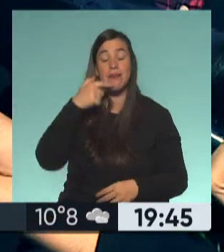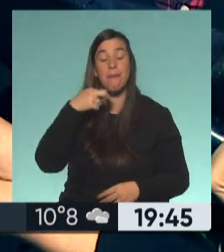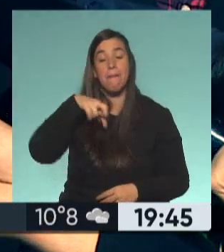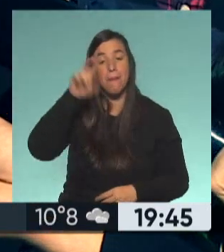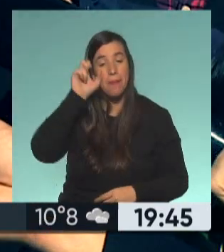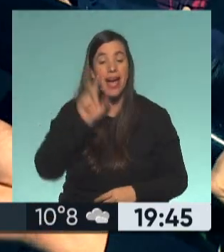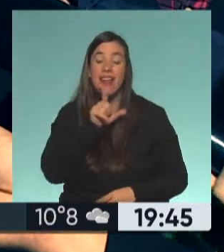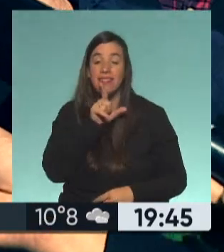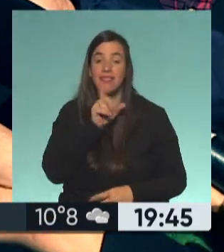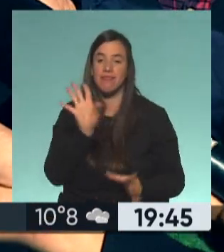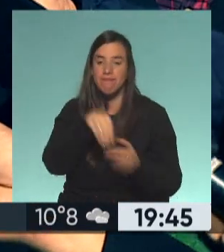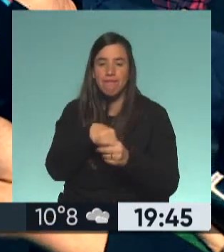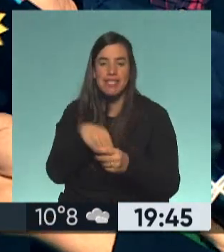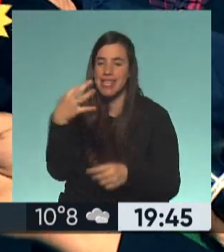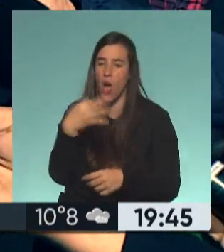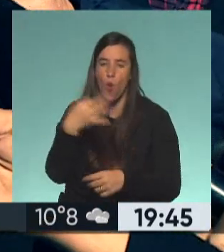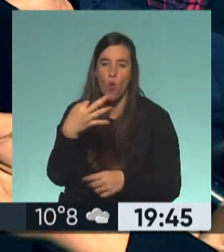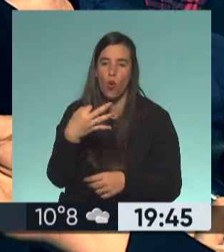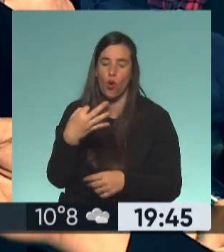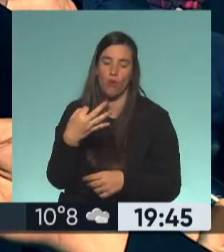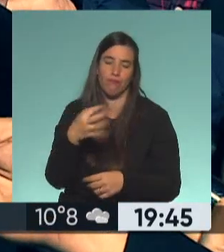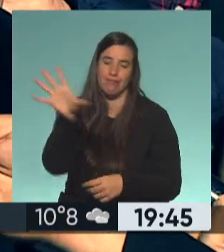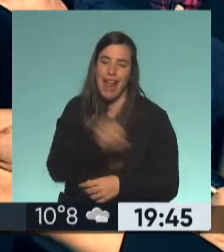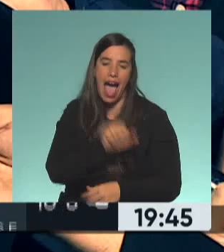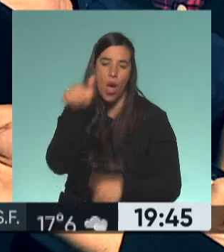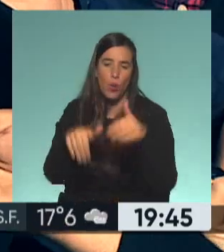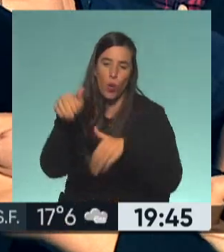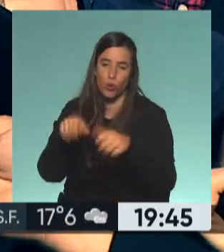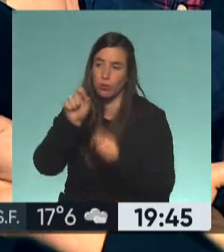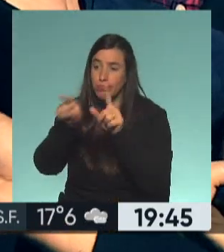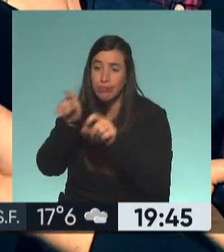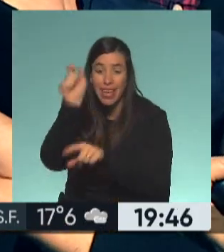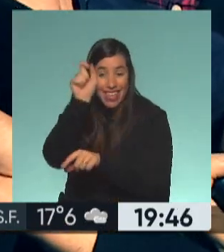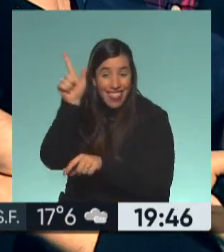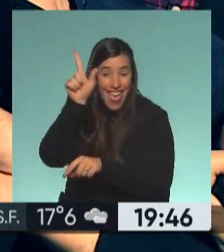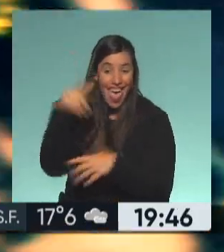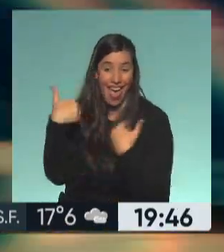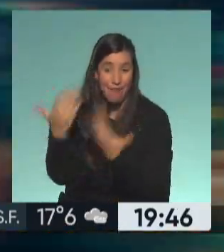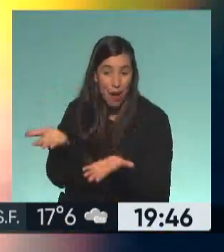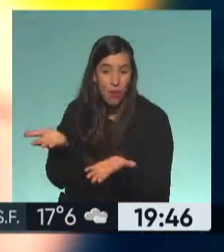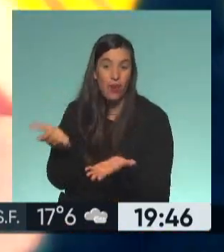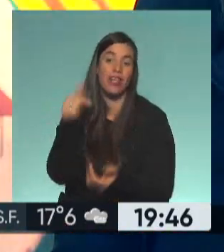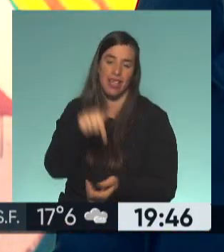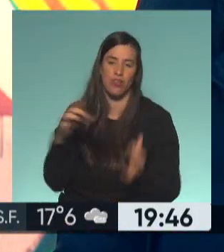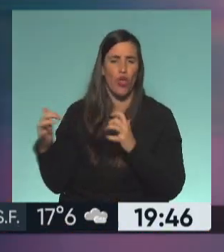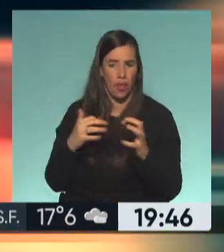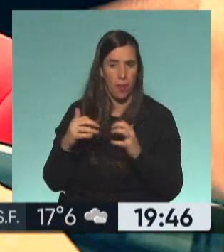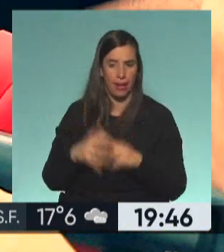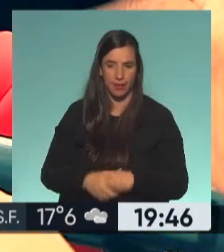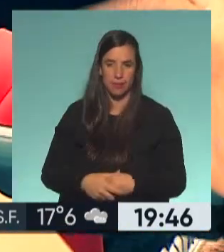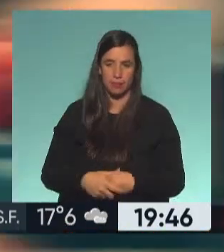una cantidad de votos por su representatividad y de ideas, y eso será parte del debate.